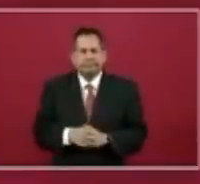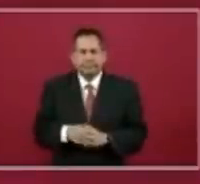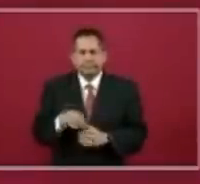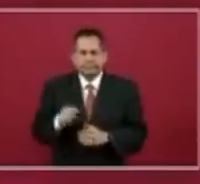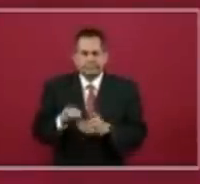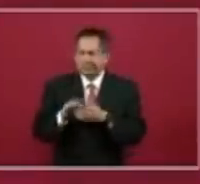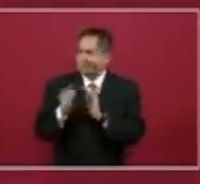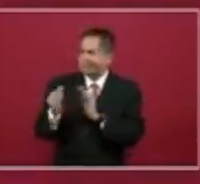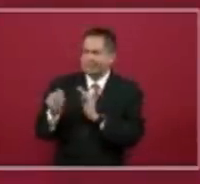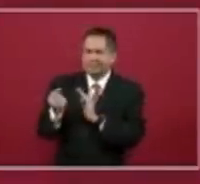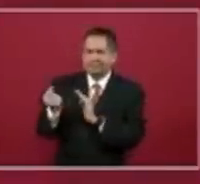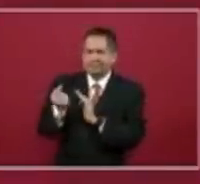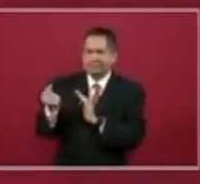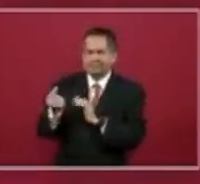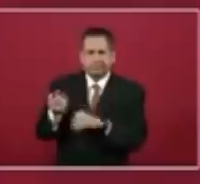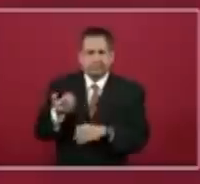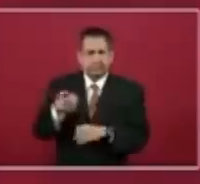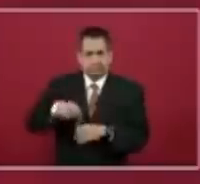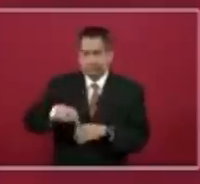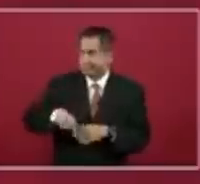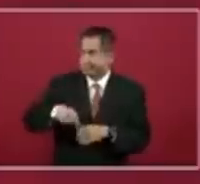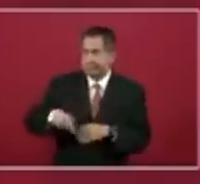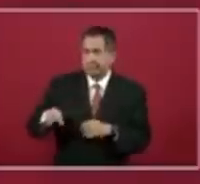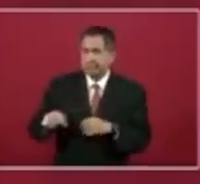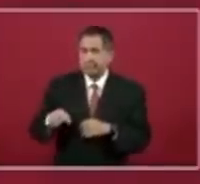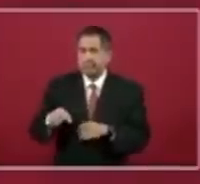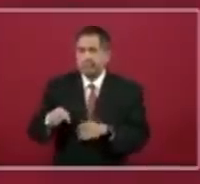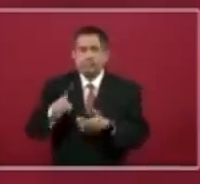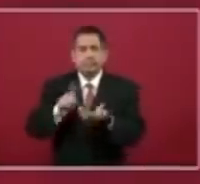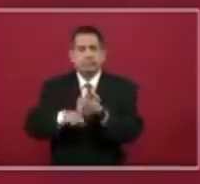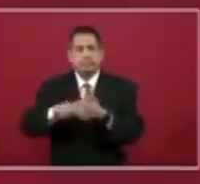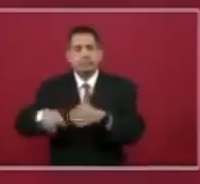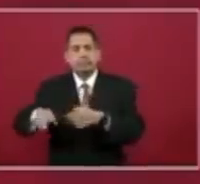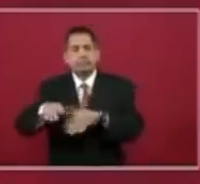aquí en Palacio, en la Intendencia,